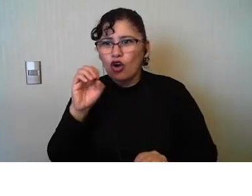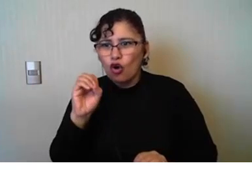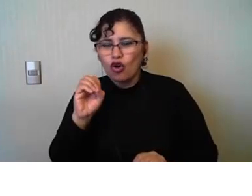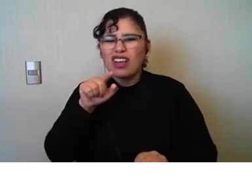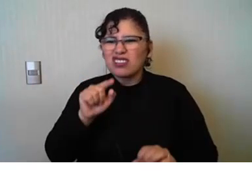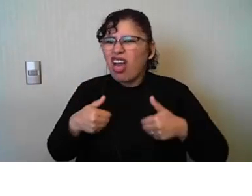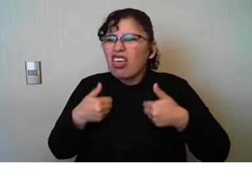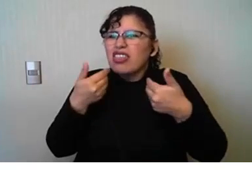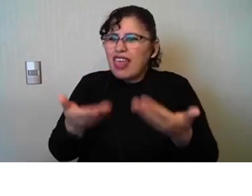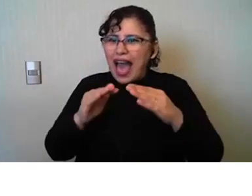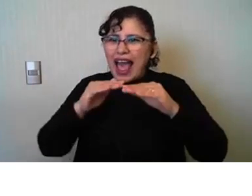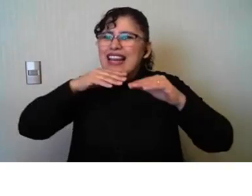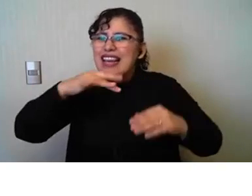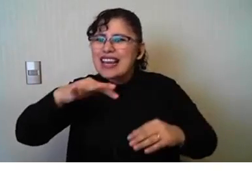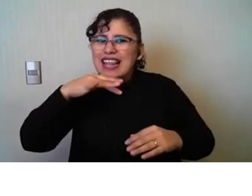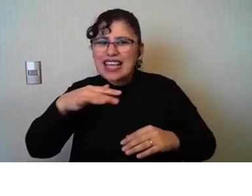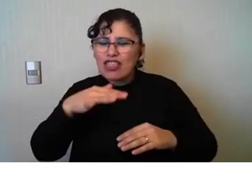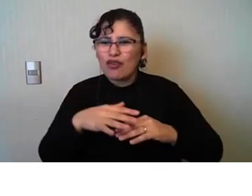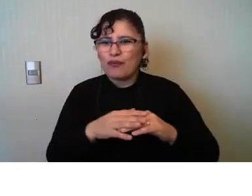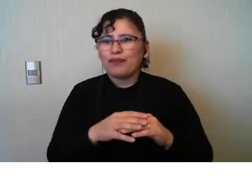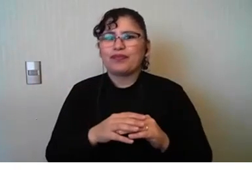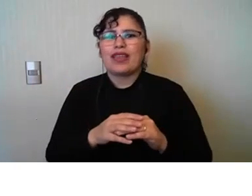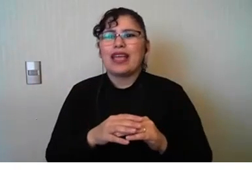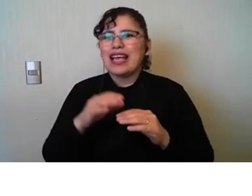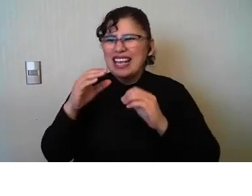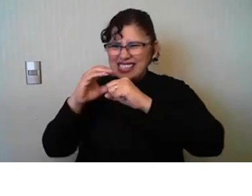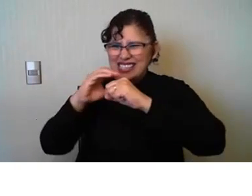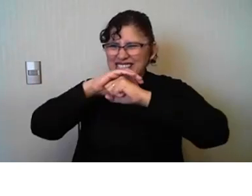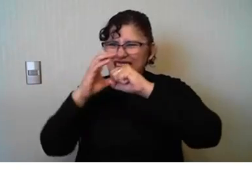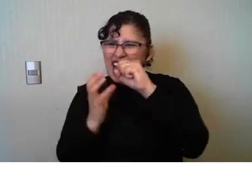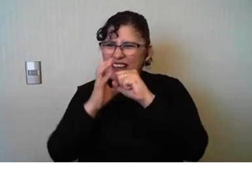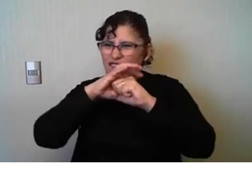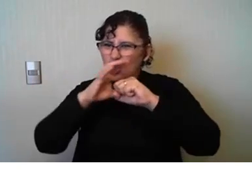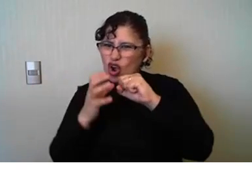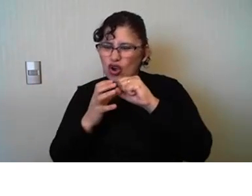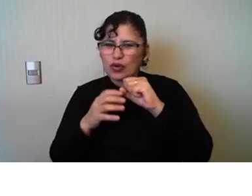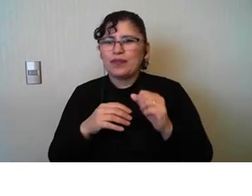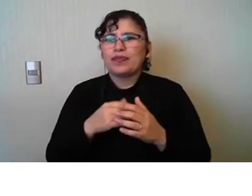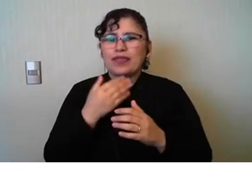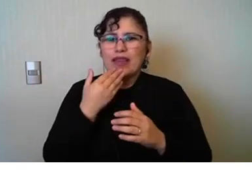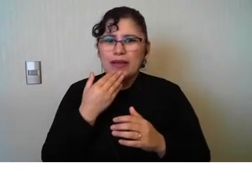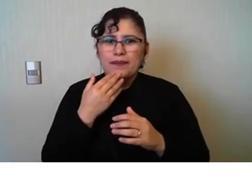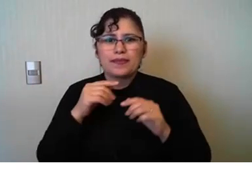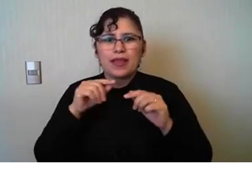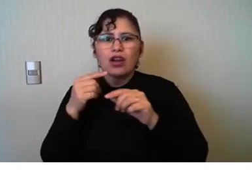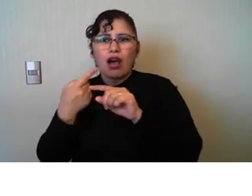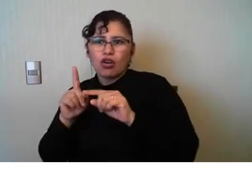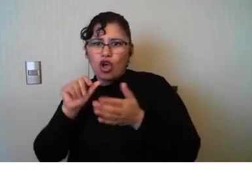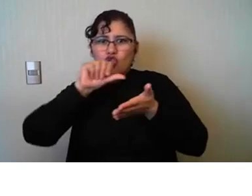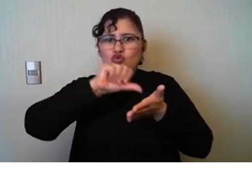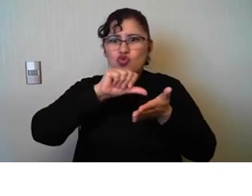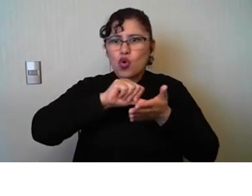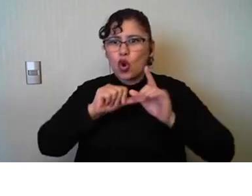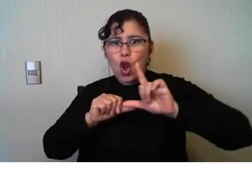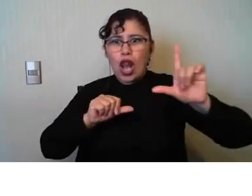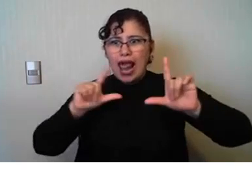Y aprovechando la imagen, tenemos el núcleo anterior del tálamo, los núcleos mediales, los núcleos laterales. Ya no se ve completo porque es un